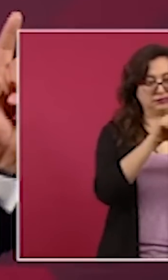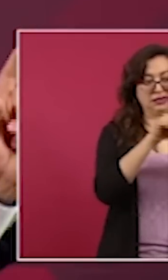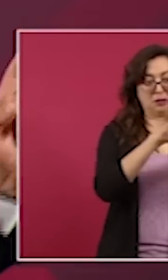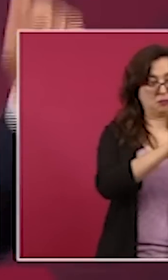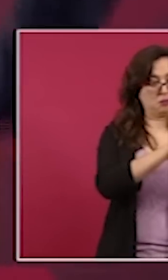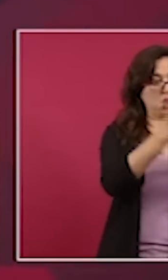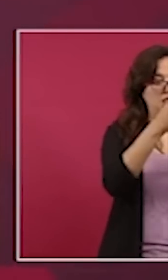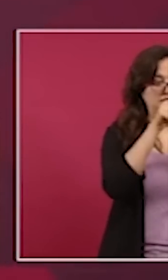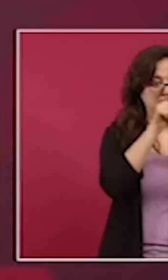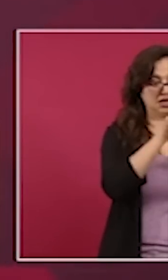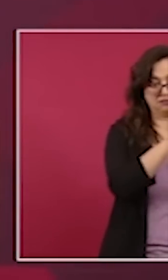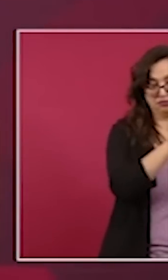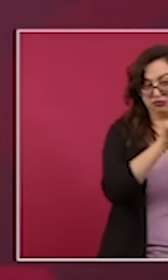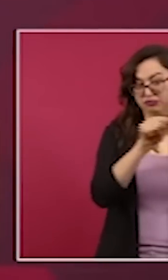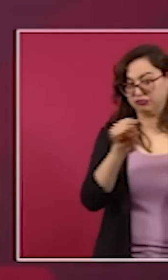La extrema derecha,